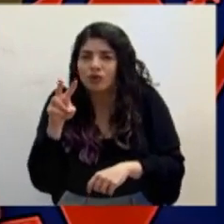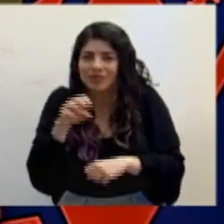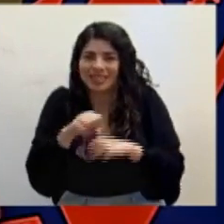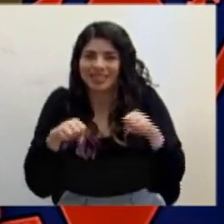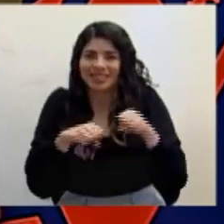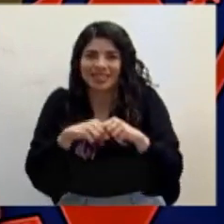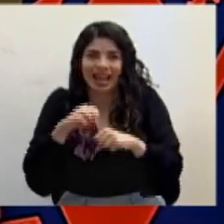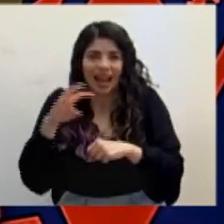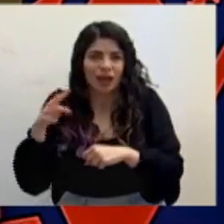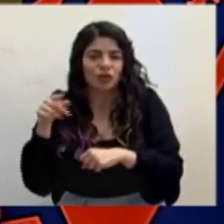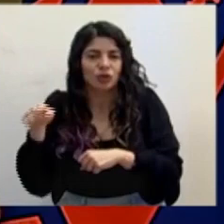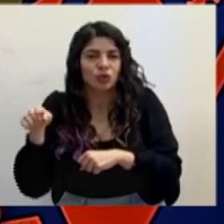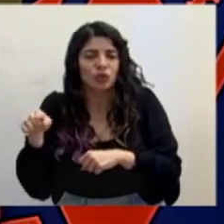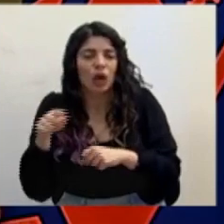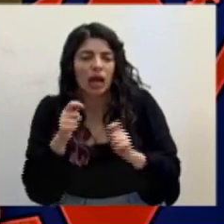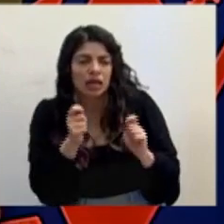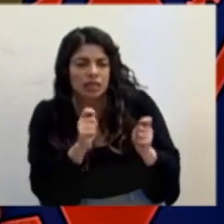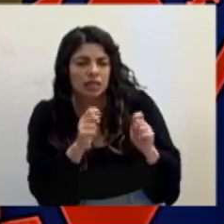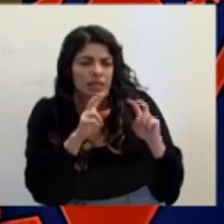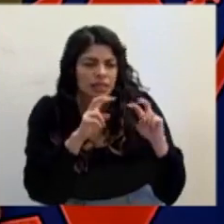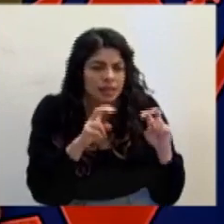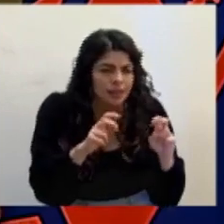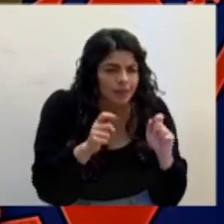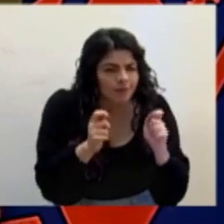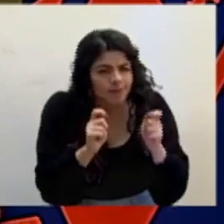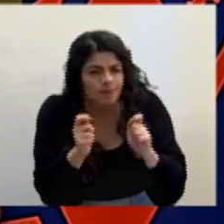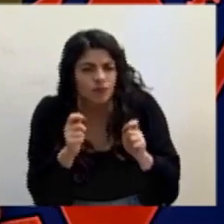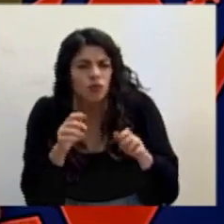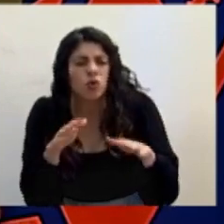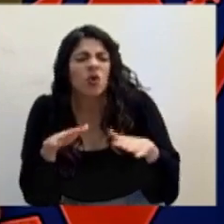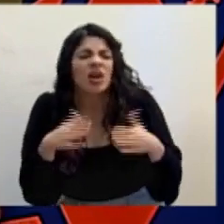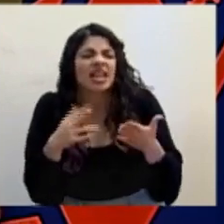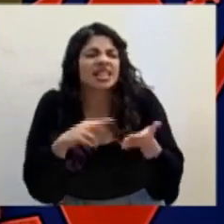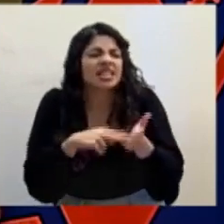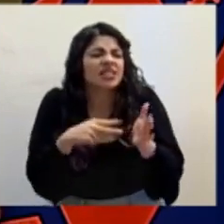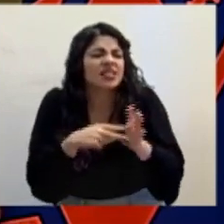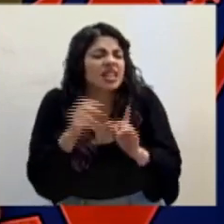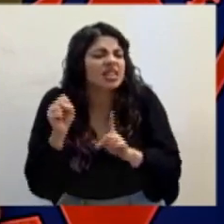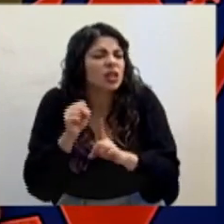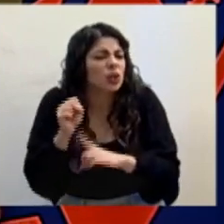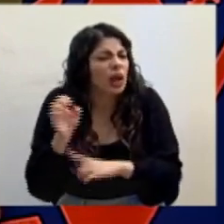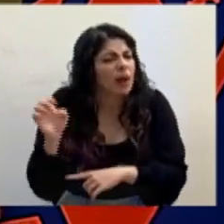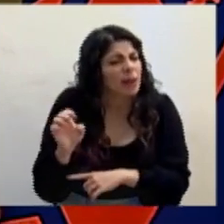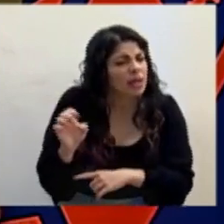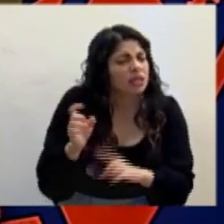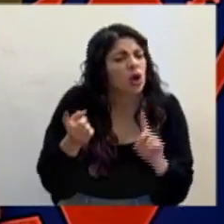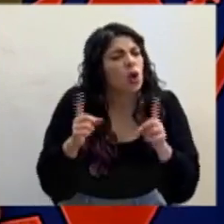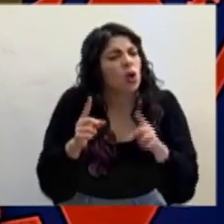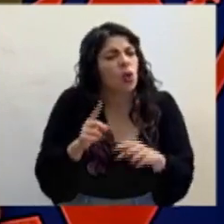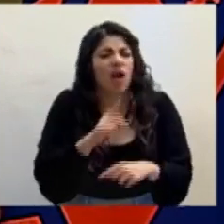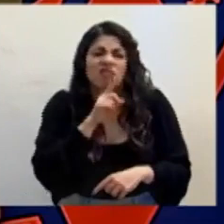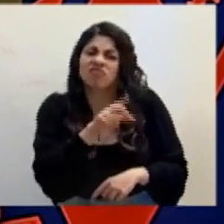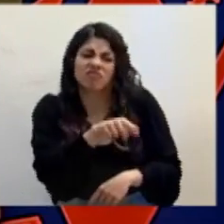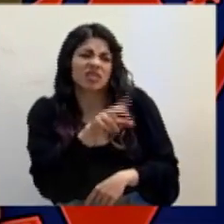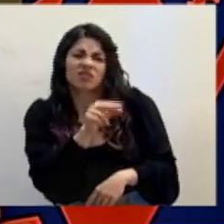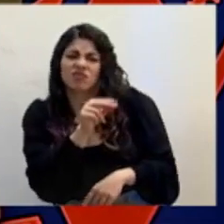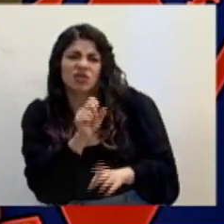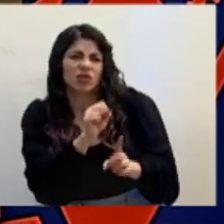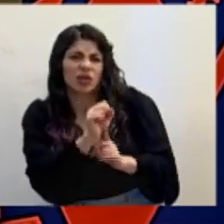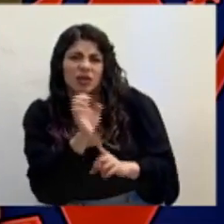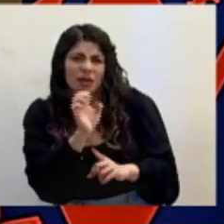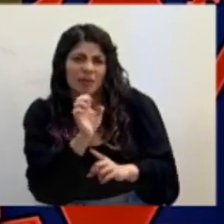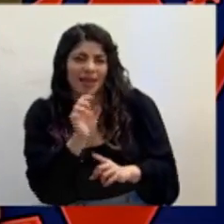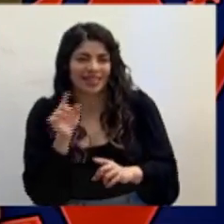Sala Constitucional, para revisar qué es un estado de emergencia y qué no es un estado de emergencia. Y la